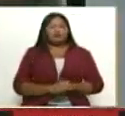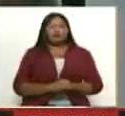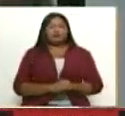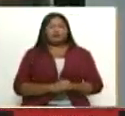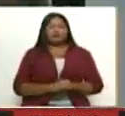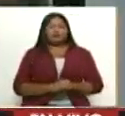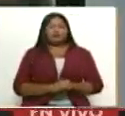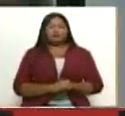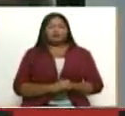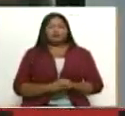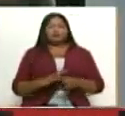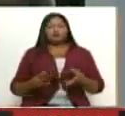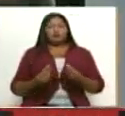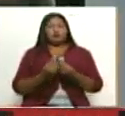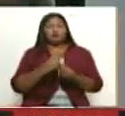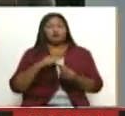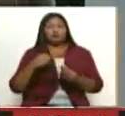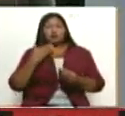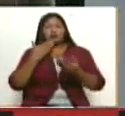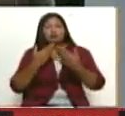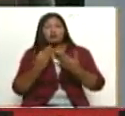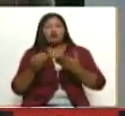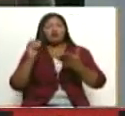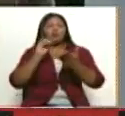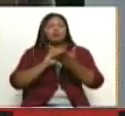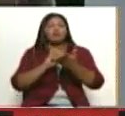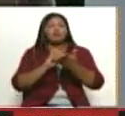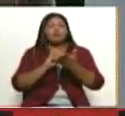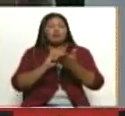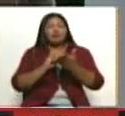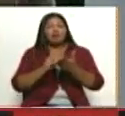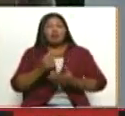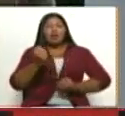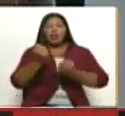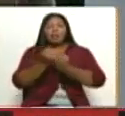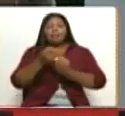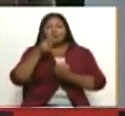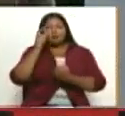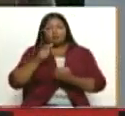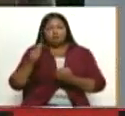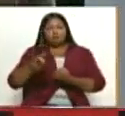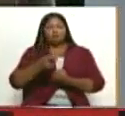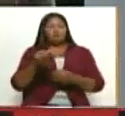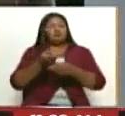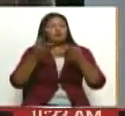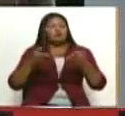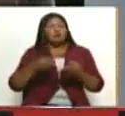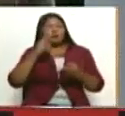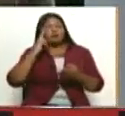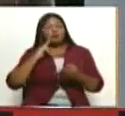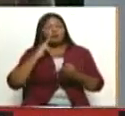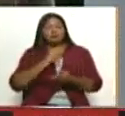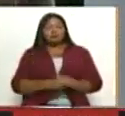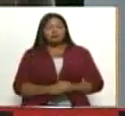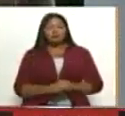Junto con agradecer una vez más la generosidad del pueblo y del gobierno bolivarianos,